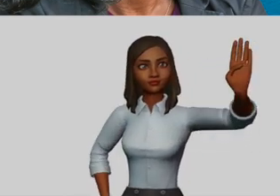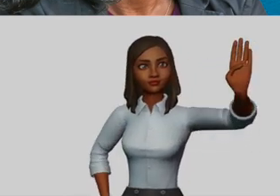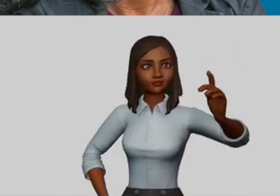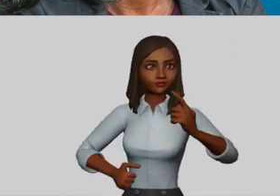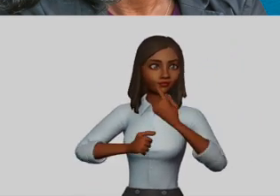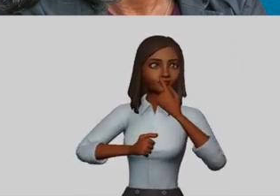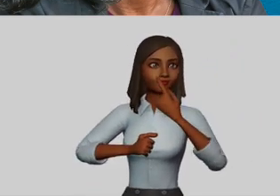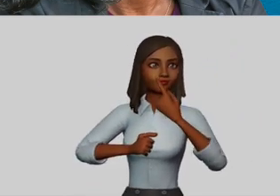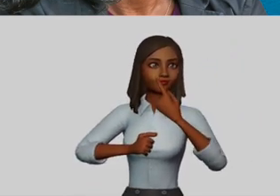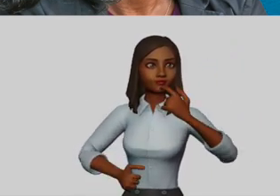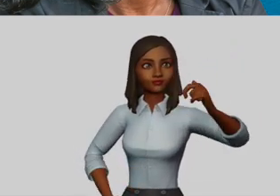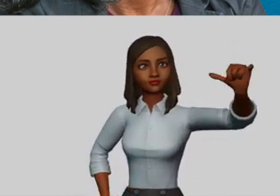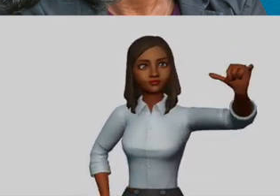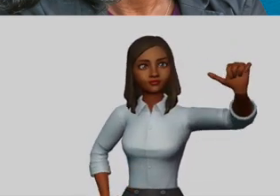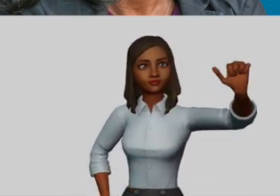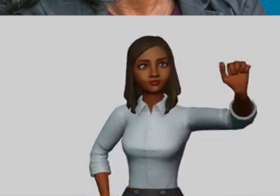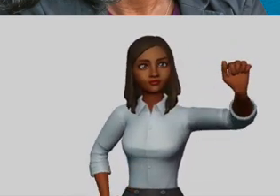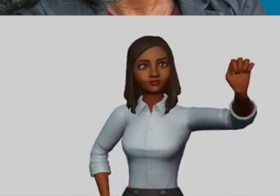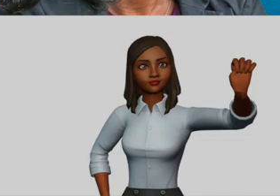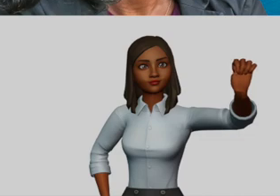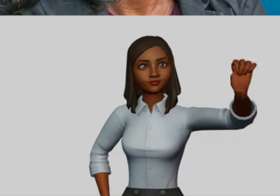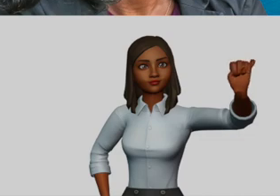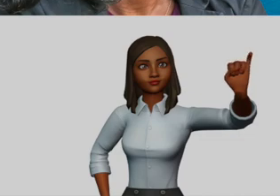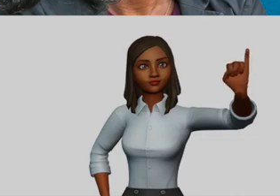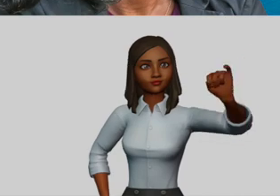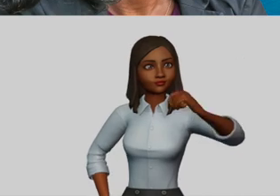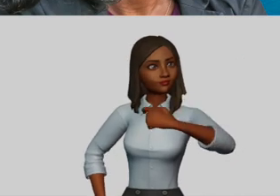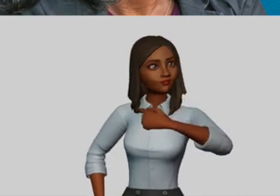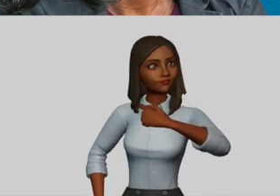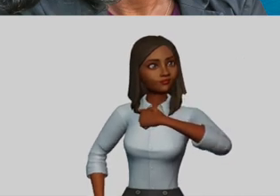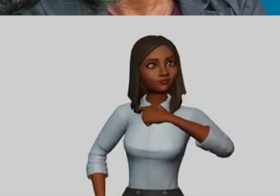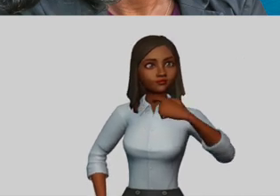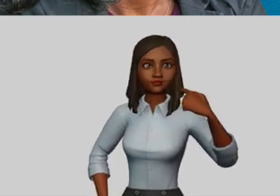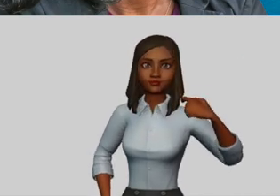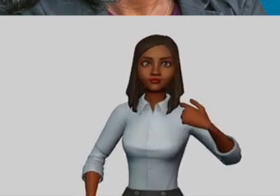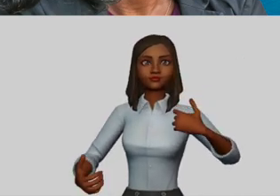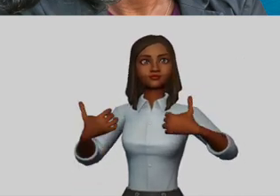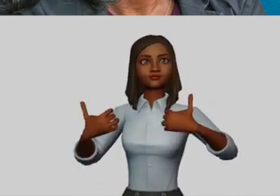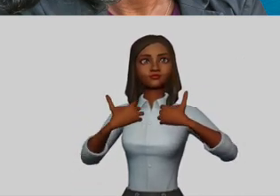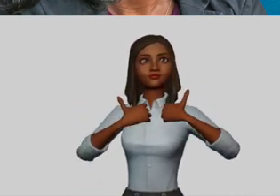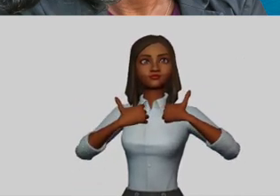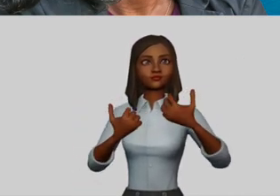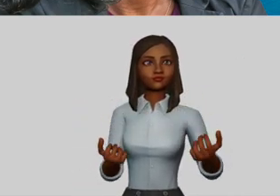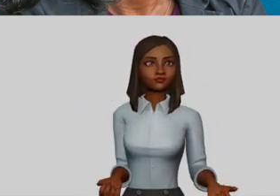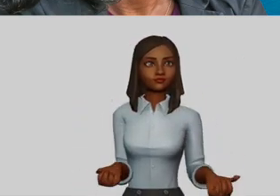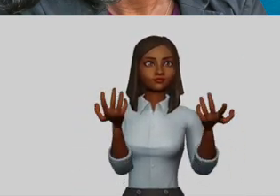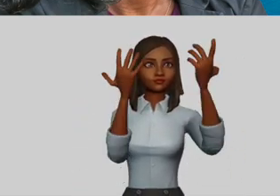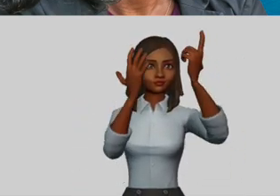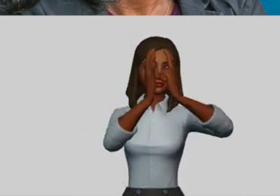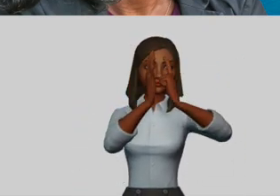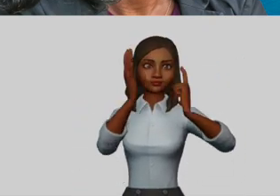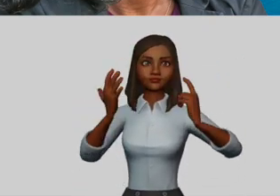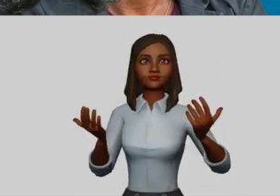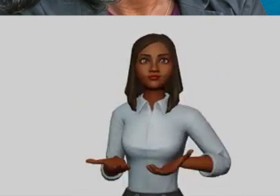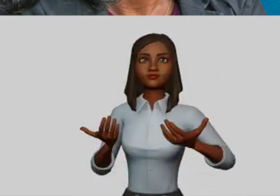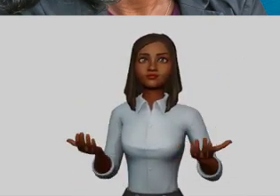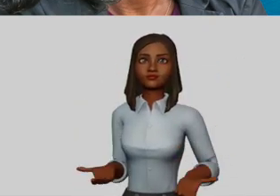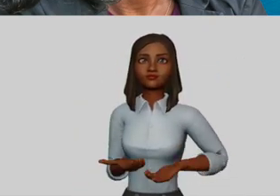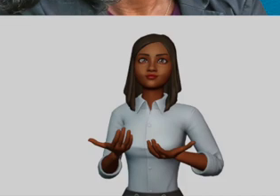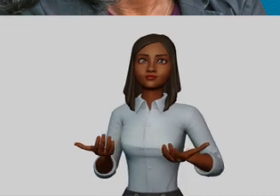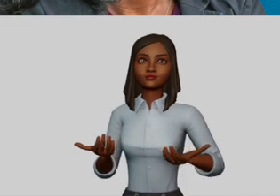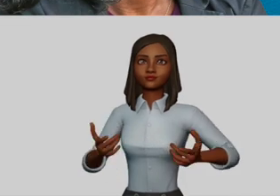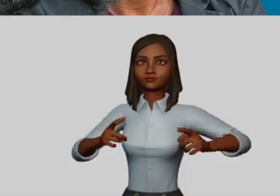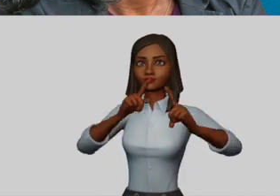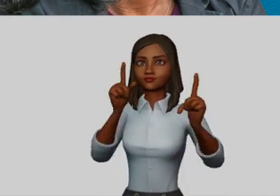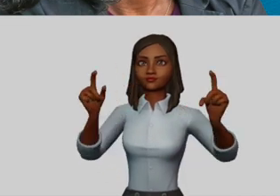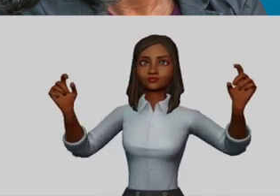de incorporar. Y por eso yo creo que también ese tipo de iniciativa requiere líderes. Yo quiero aprovechar